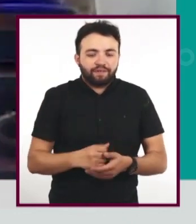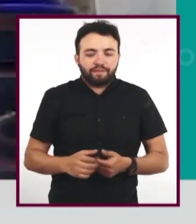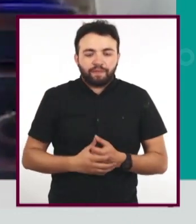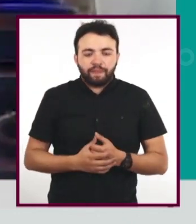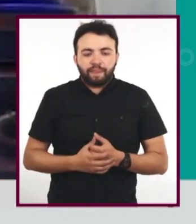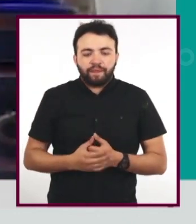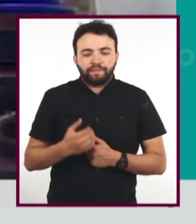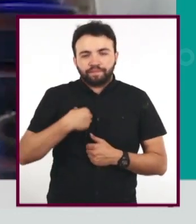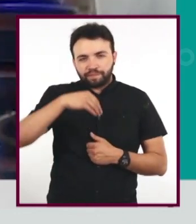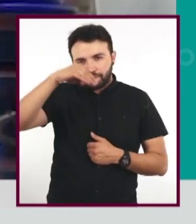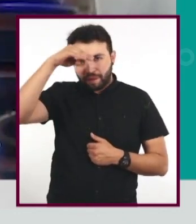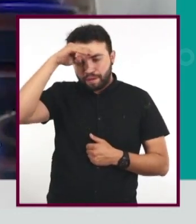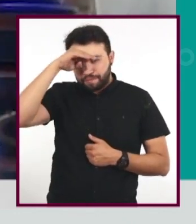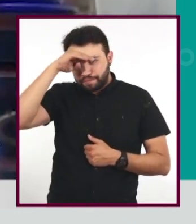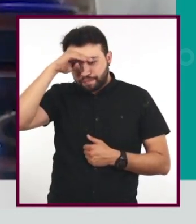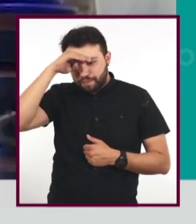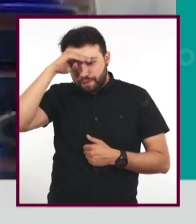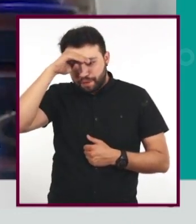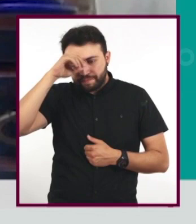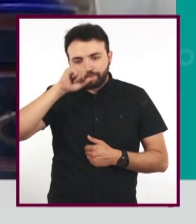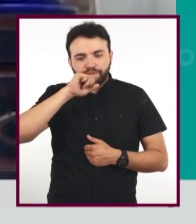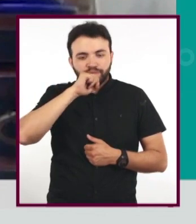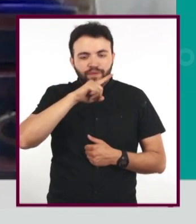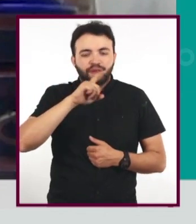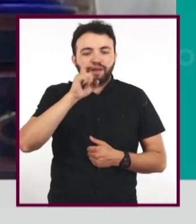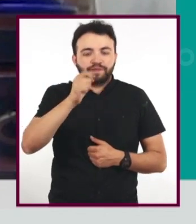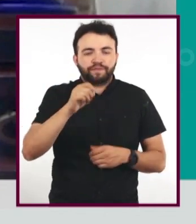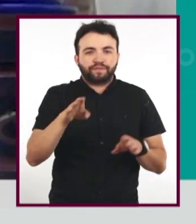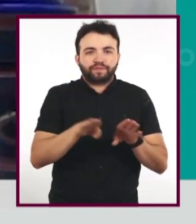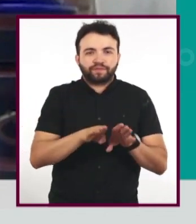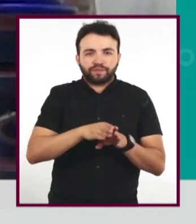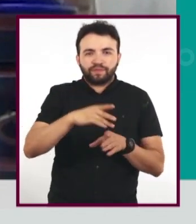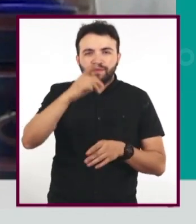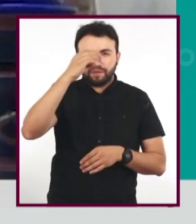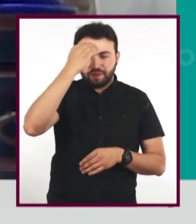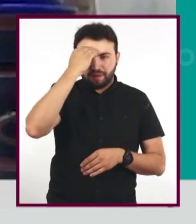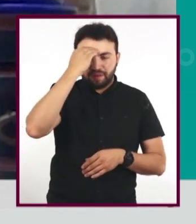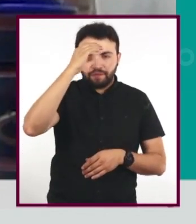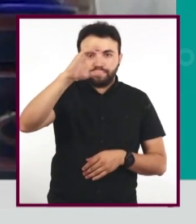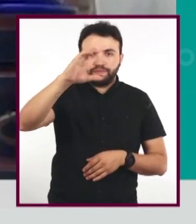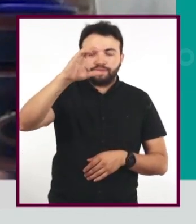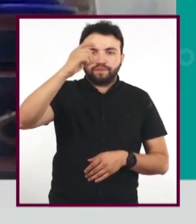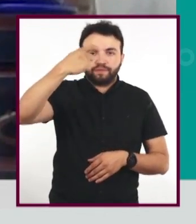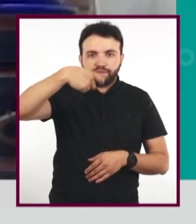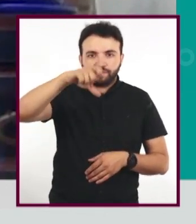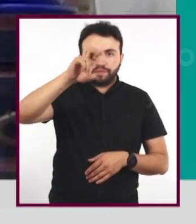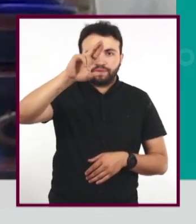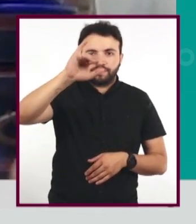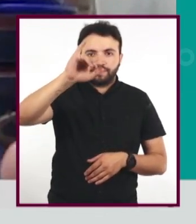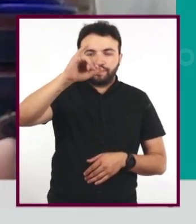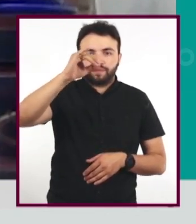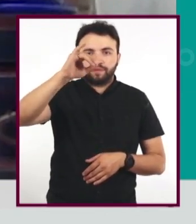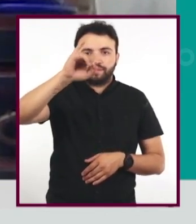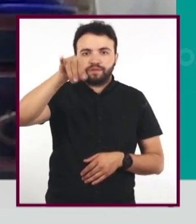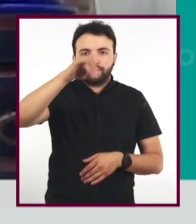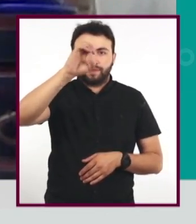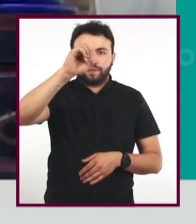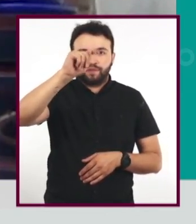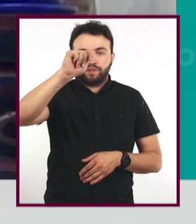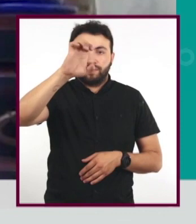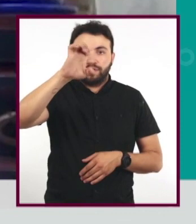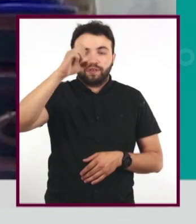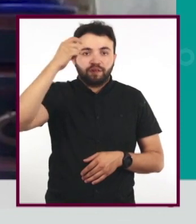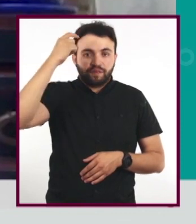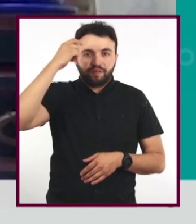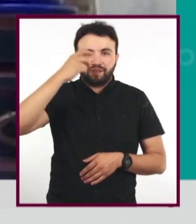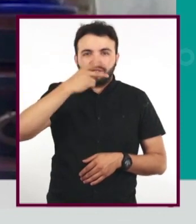conocida por todo mundo, en donde el Quijote pierde la cordura, pero gana mucha imaginación y gana vida.